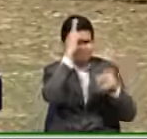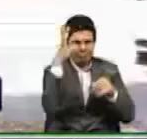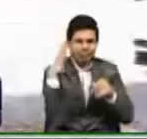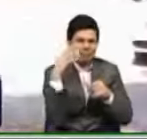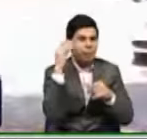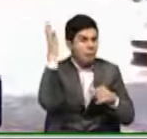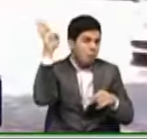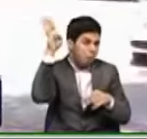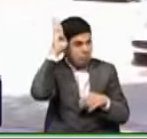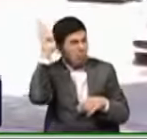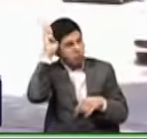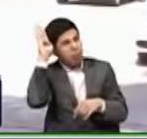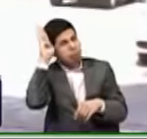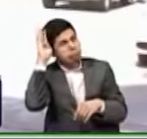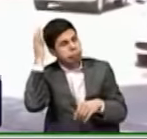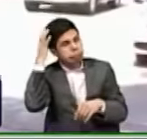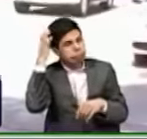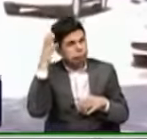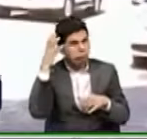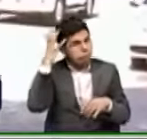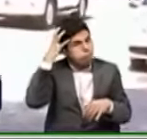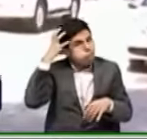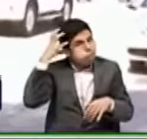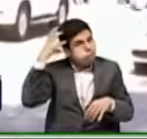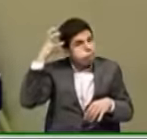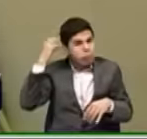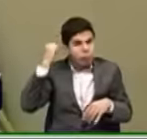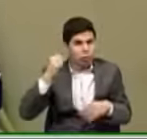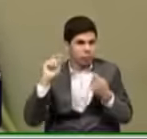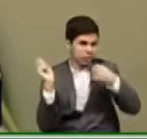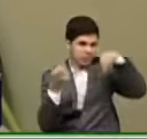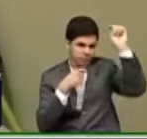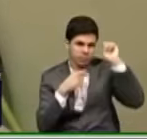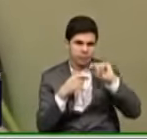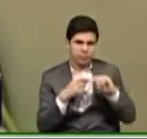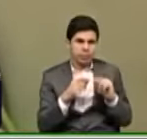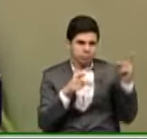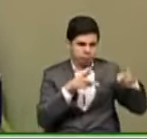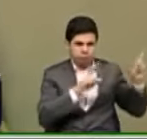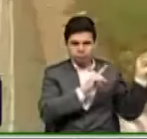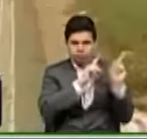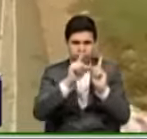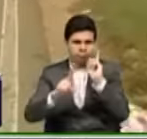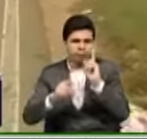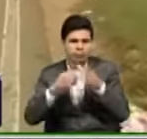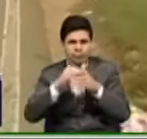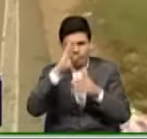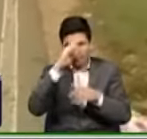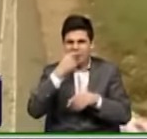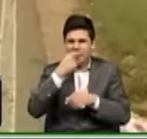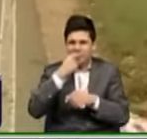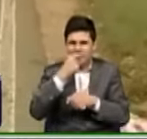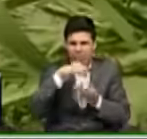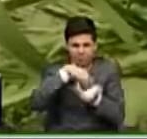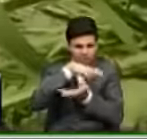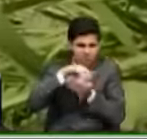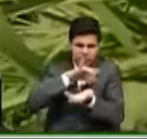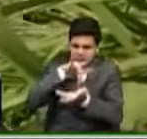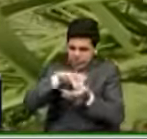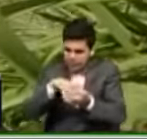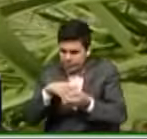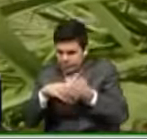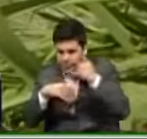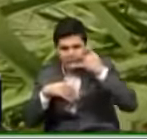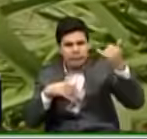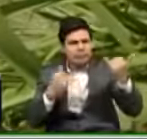un trauma craneoencefálico leve que tenía en ese instante del accidente. El caso fue atendido por la seccional de tránsito y transporte de Santander, que alertó sobre